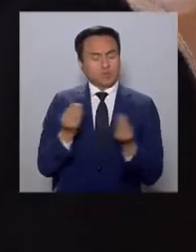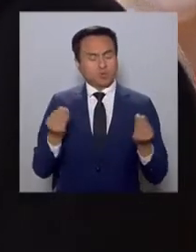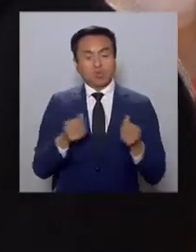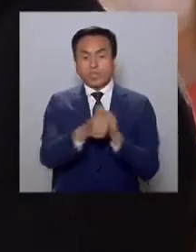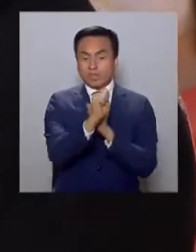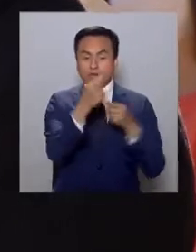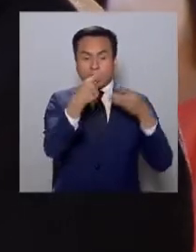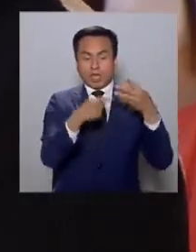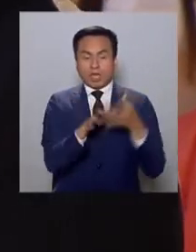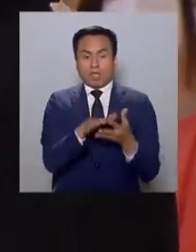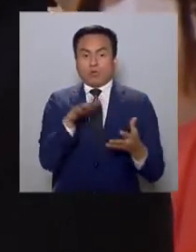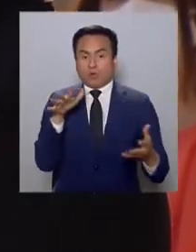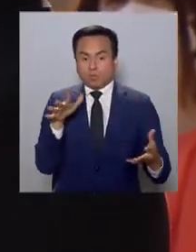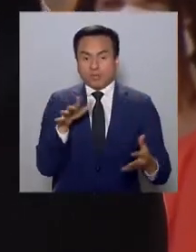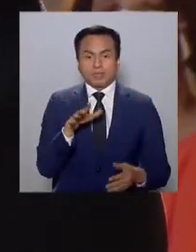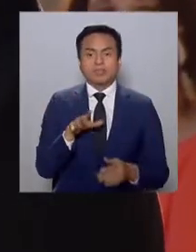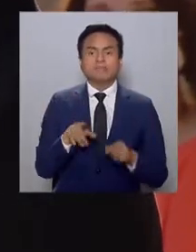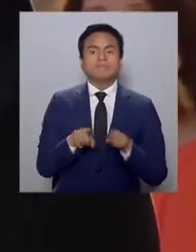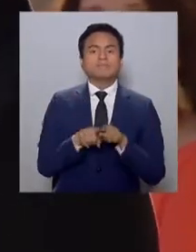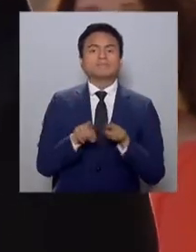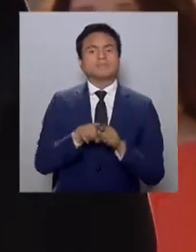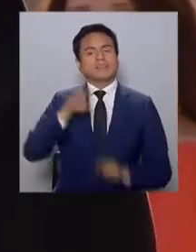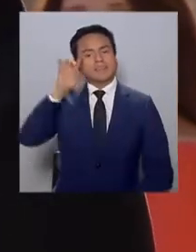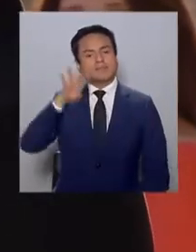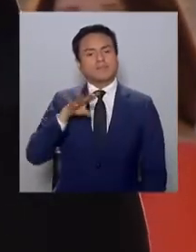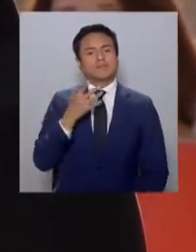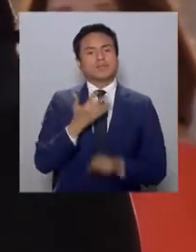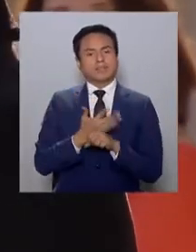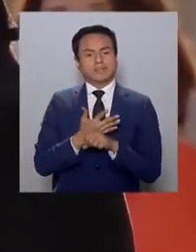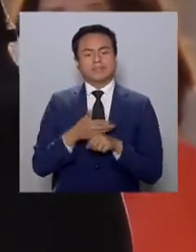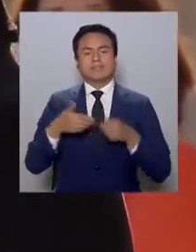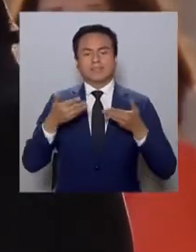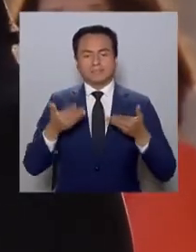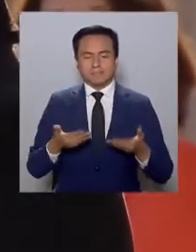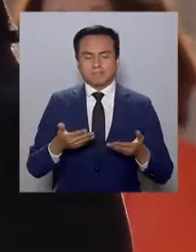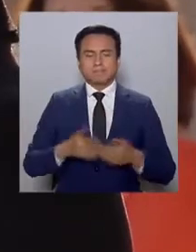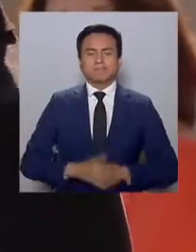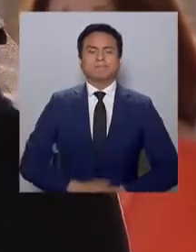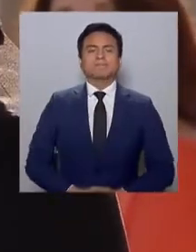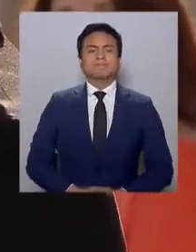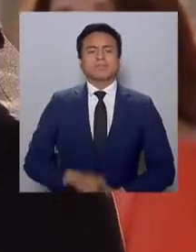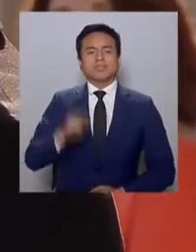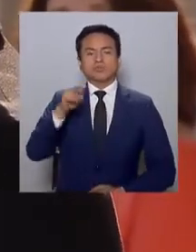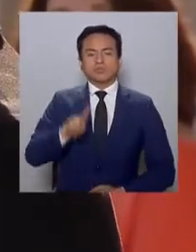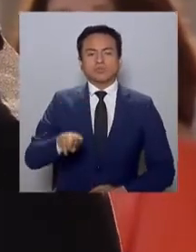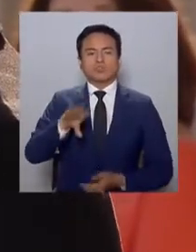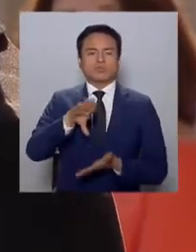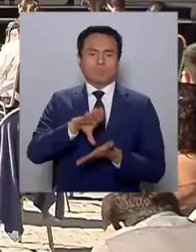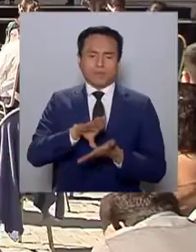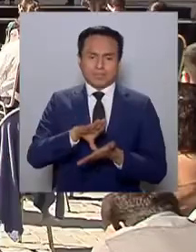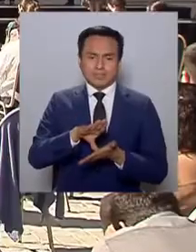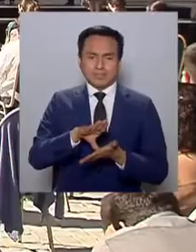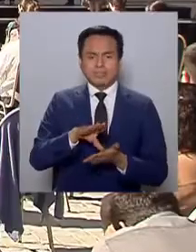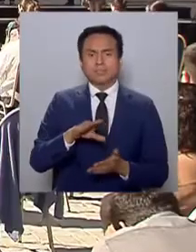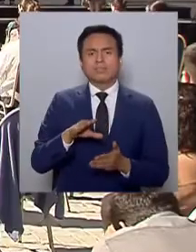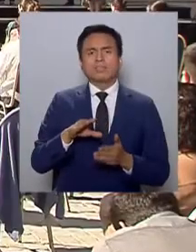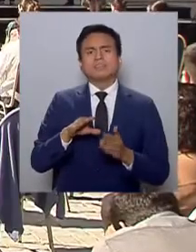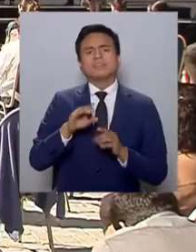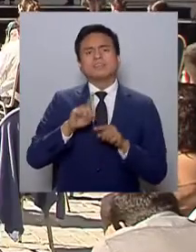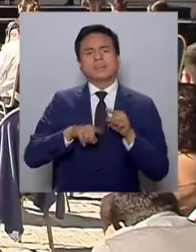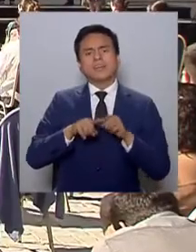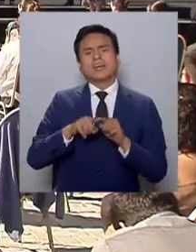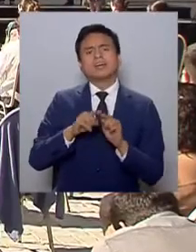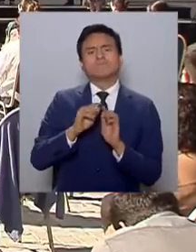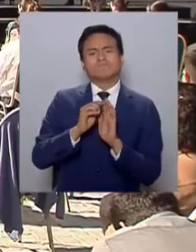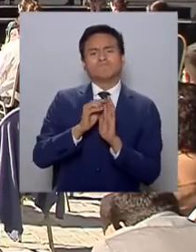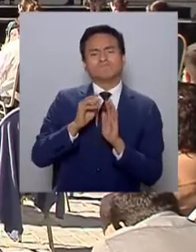desafíos enormes, como el que sabemos existe en el sur de nuestro país, en el Gualmapu,